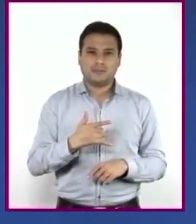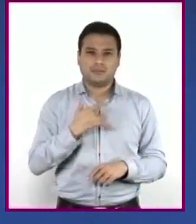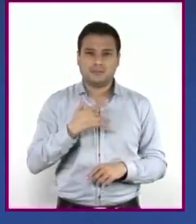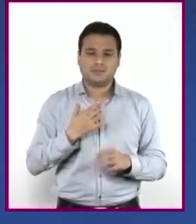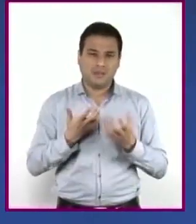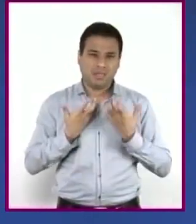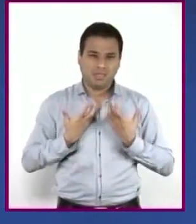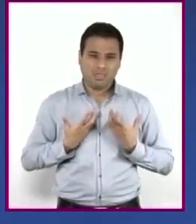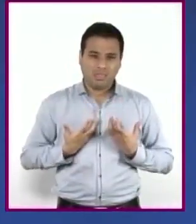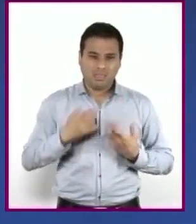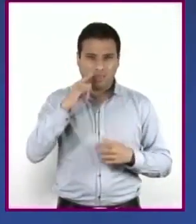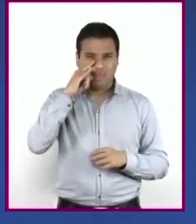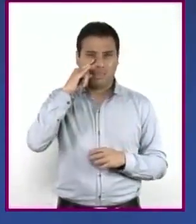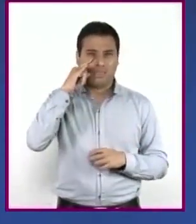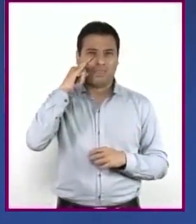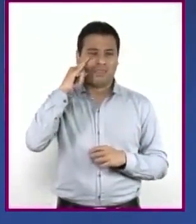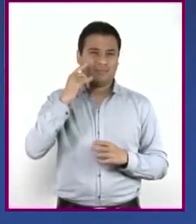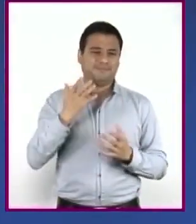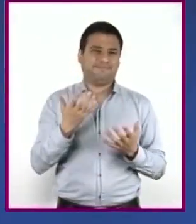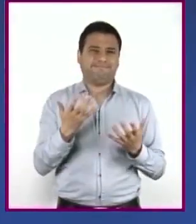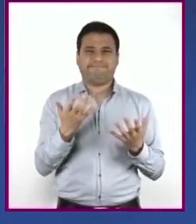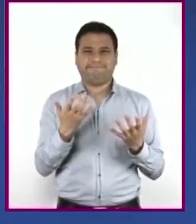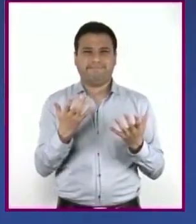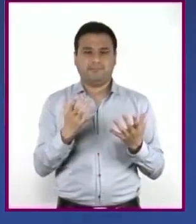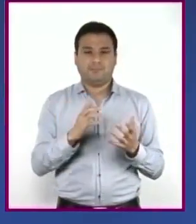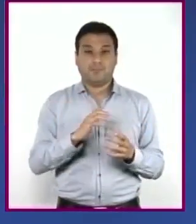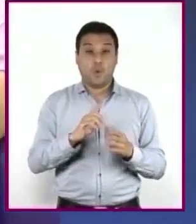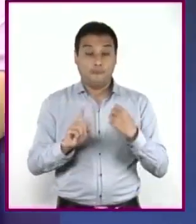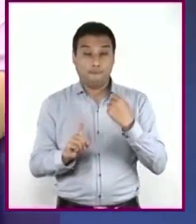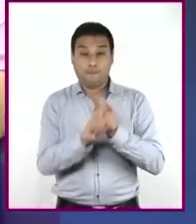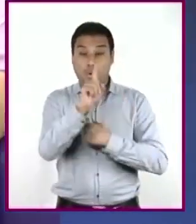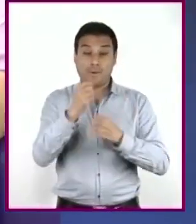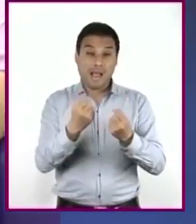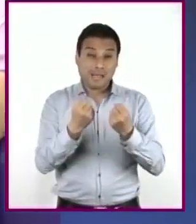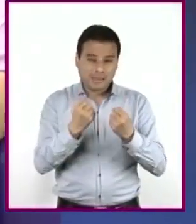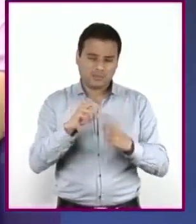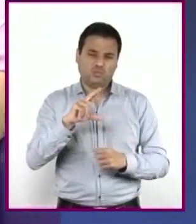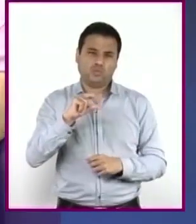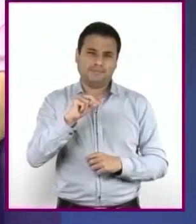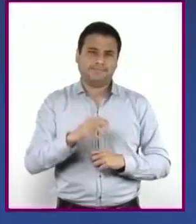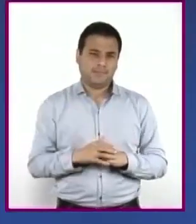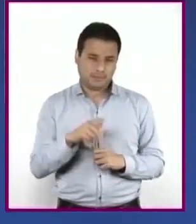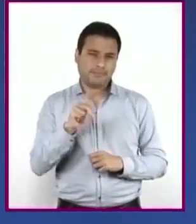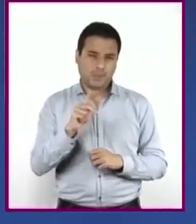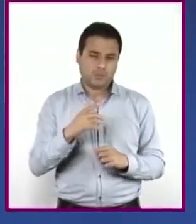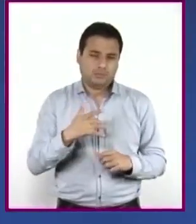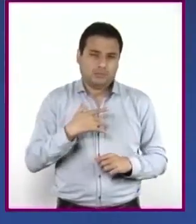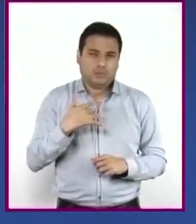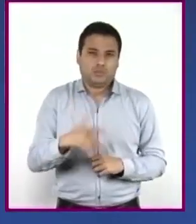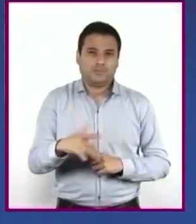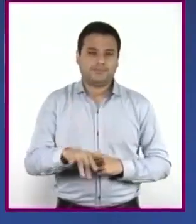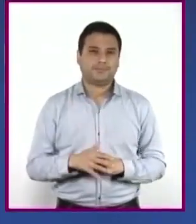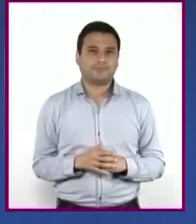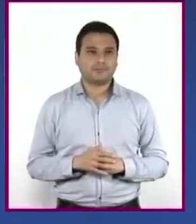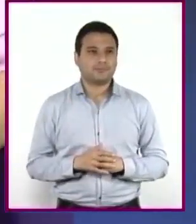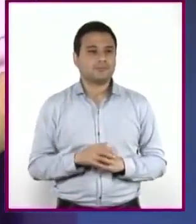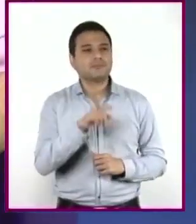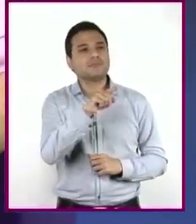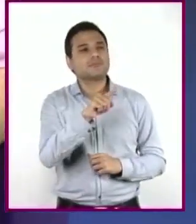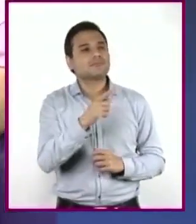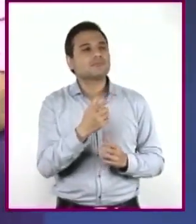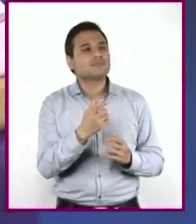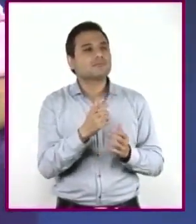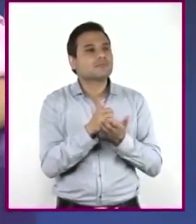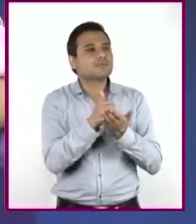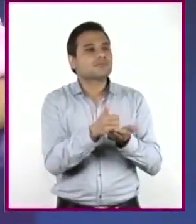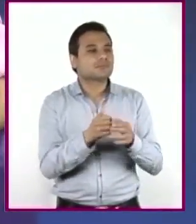lo hizo sentir muy mal y tampoco fue algo muy grande y algo más grande si le hubiera lastimado yo creo que un poquito más. ¿Cómo